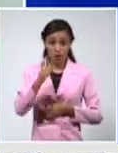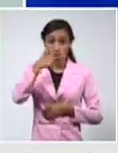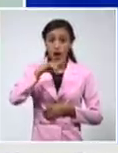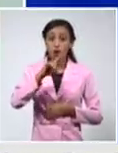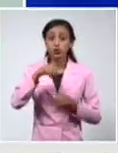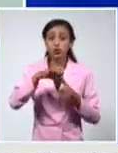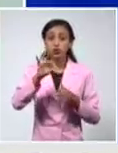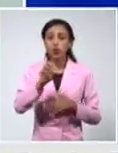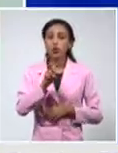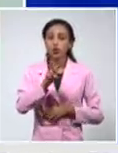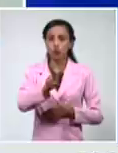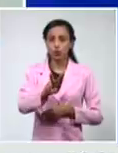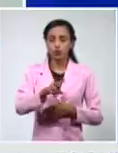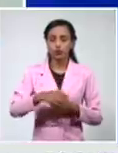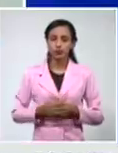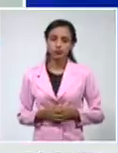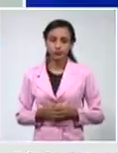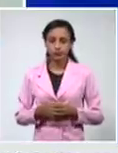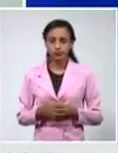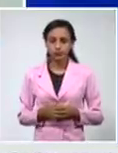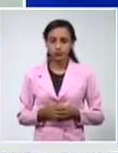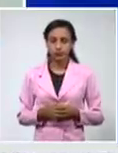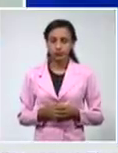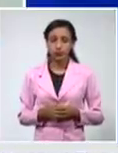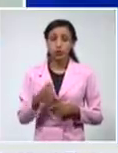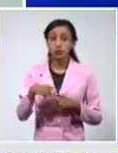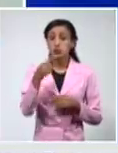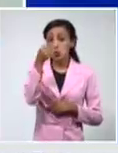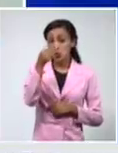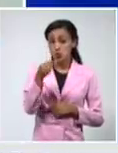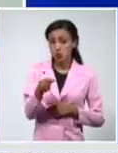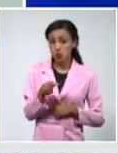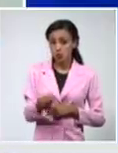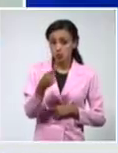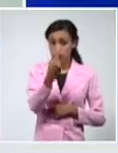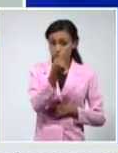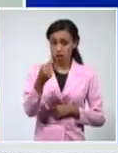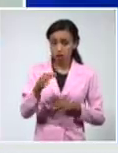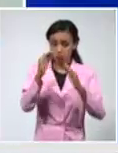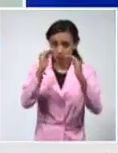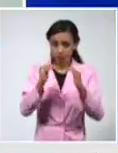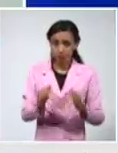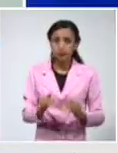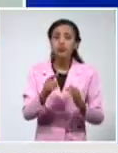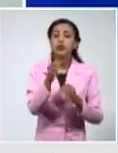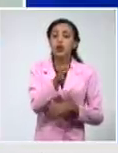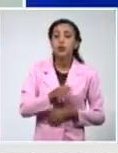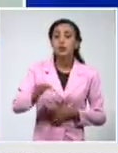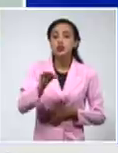y Cauto Cristo 1 en cada uno. Santiago de Cuba,